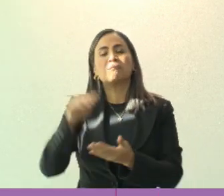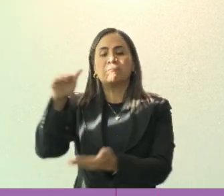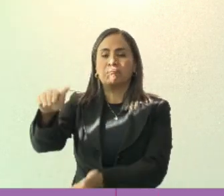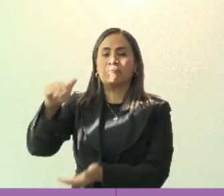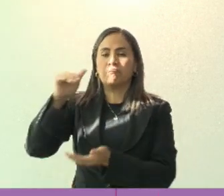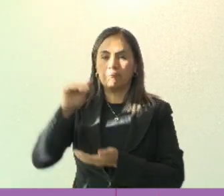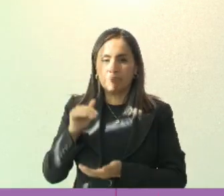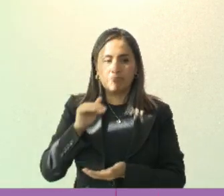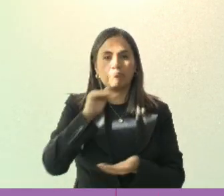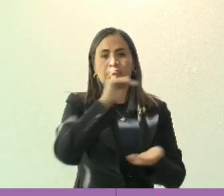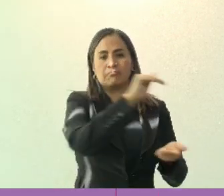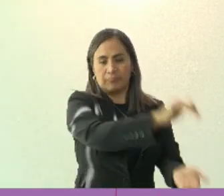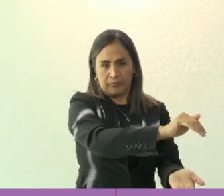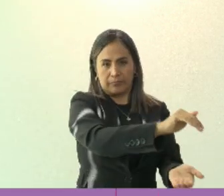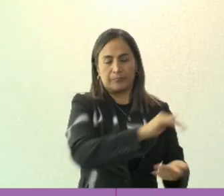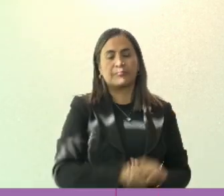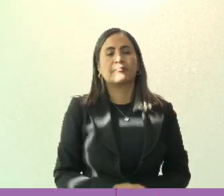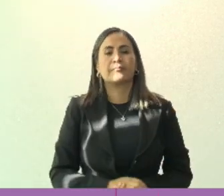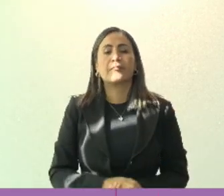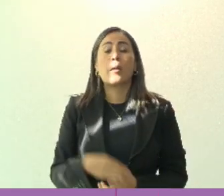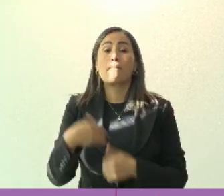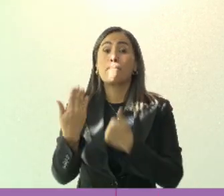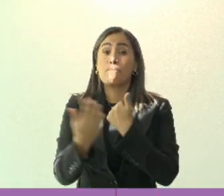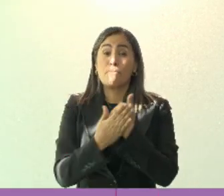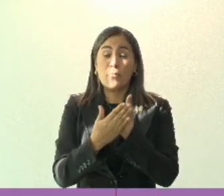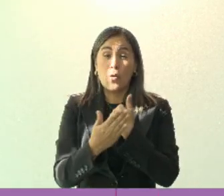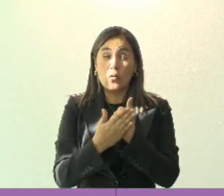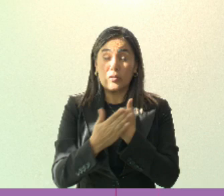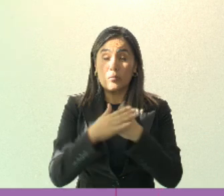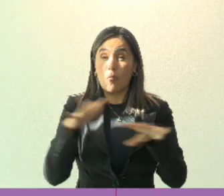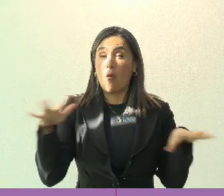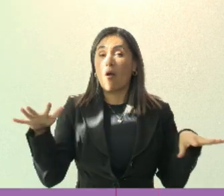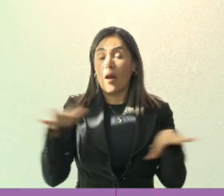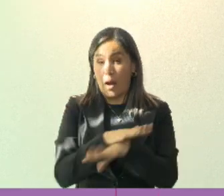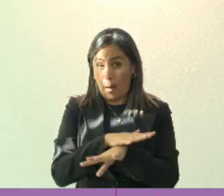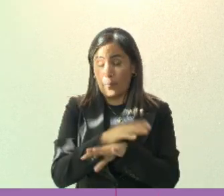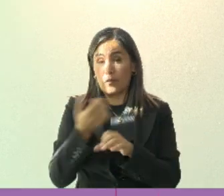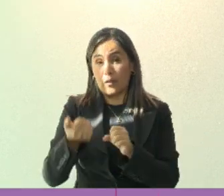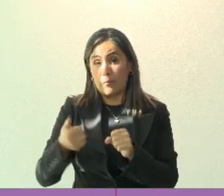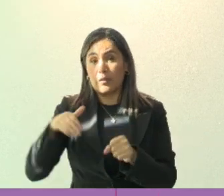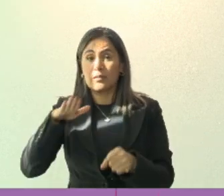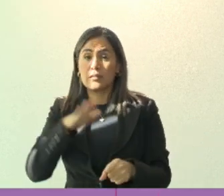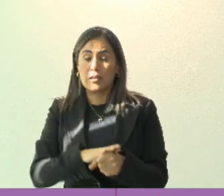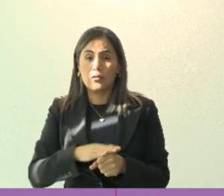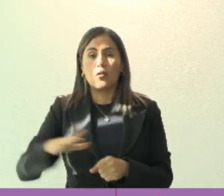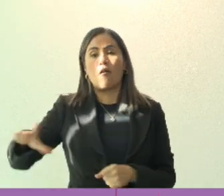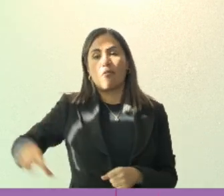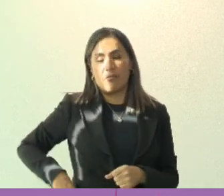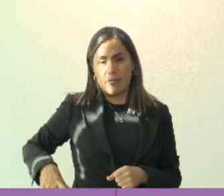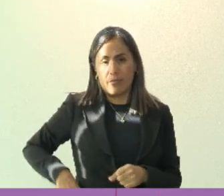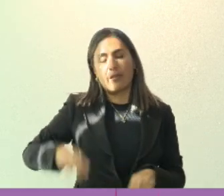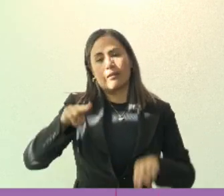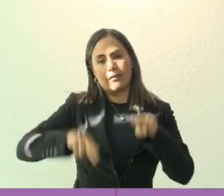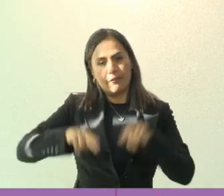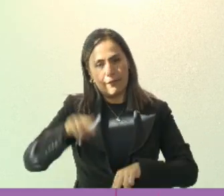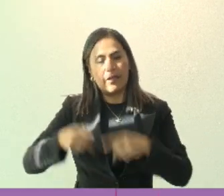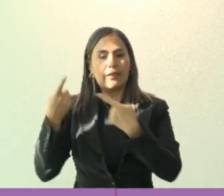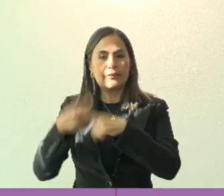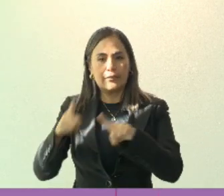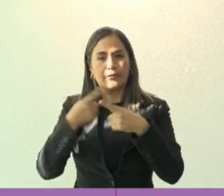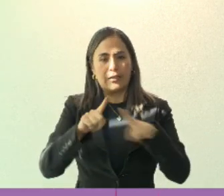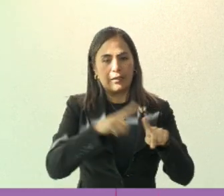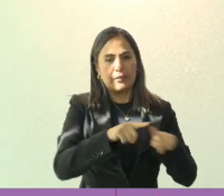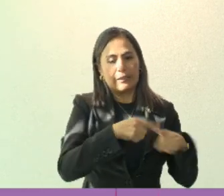entrega-recepción de cara a los cambios que se darán en la administración pública en diversos niveles durante este